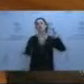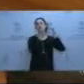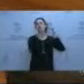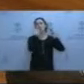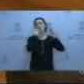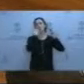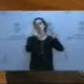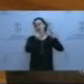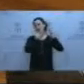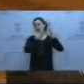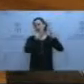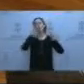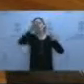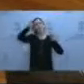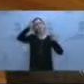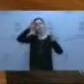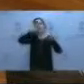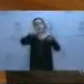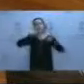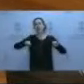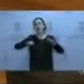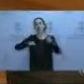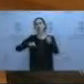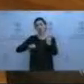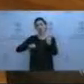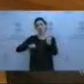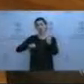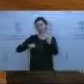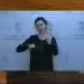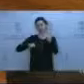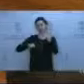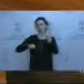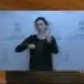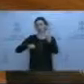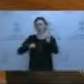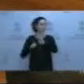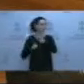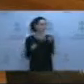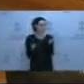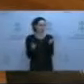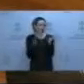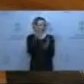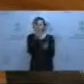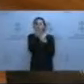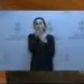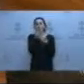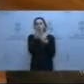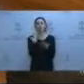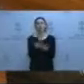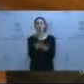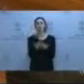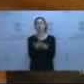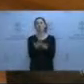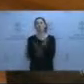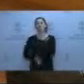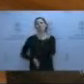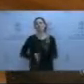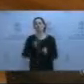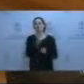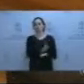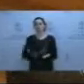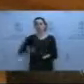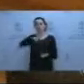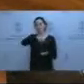CRA, aunque tenga menos de 4 alumnos, en aquellos casos en que, por datos comprobados de la dirección del centro